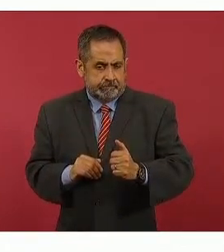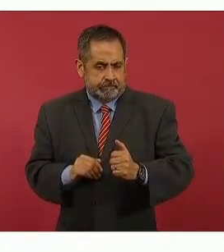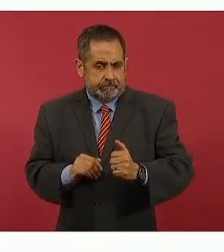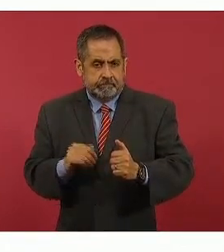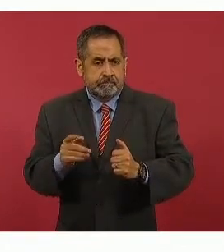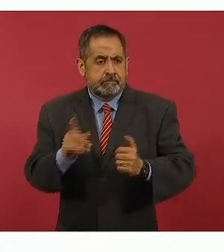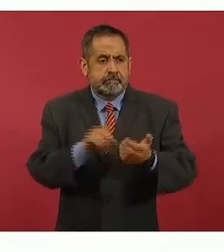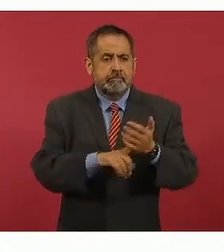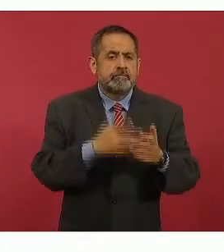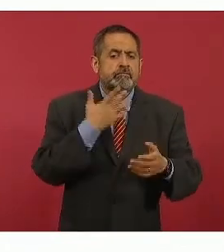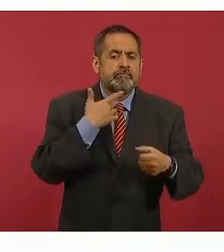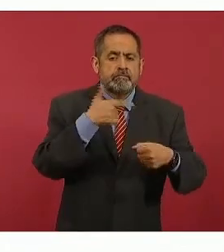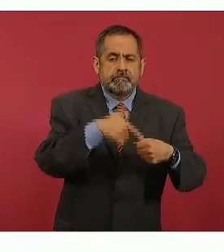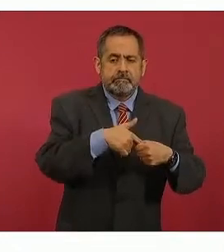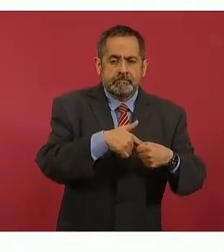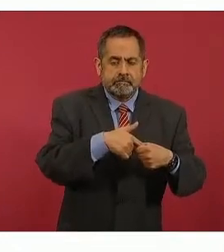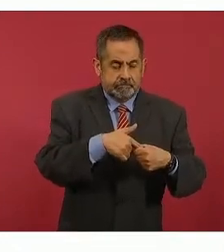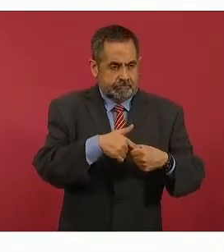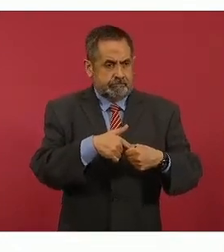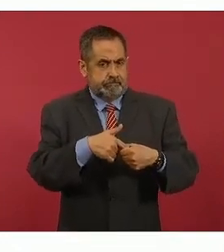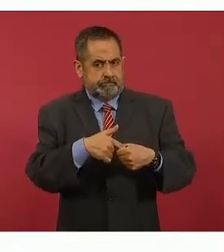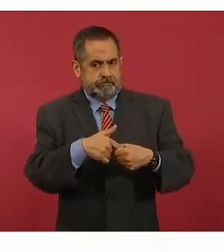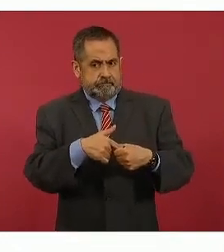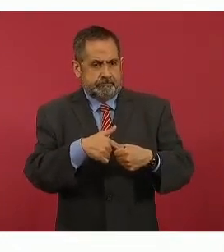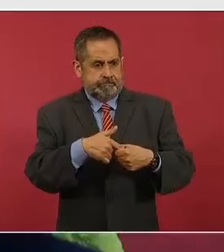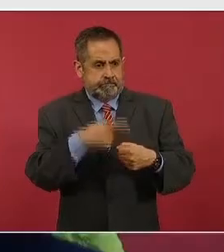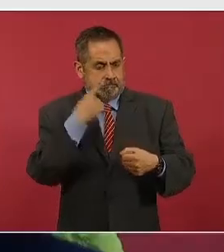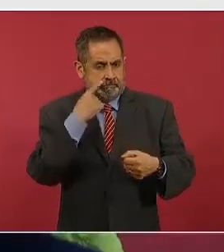Pero el precio de la gasolina